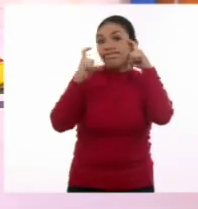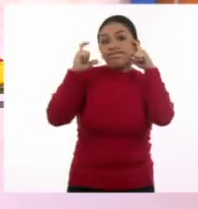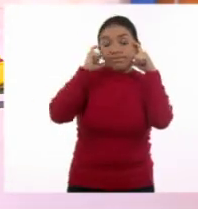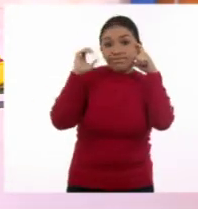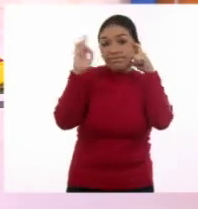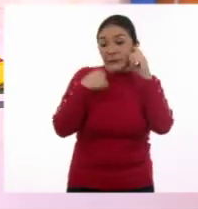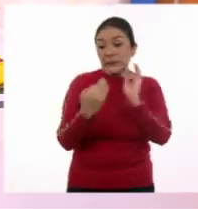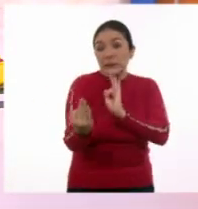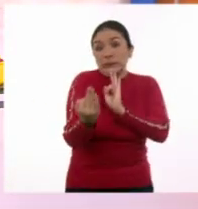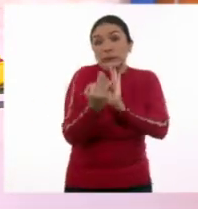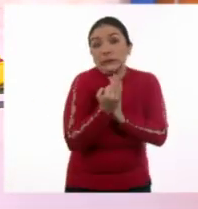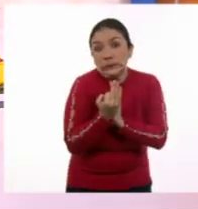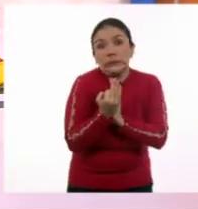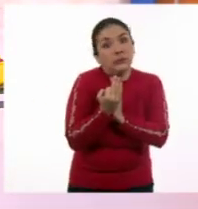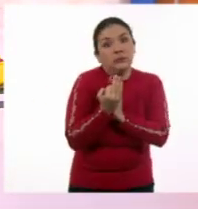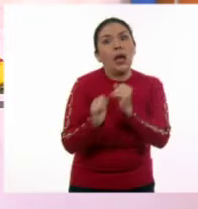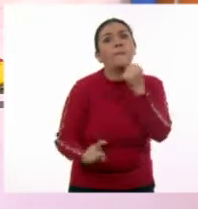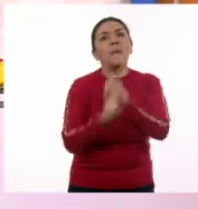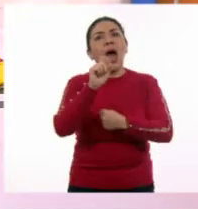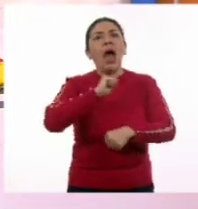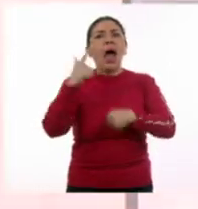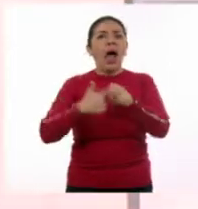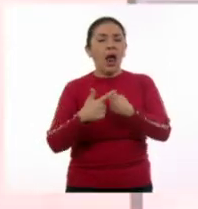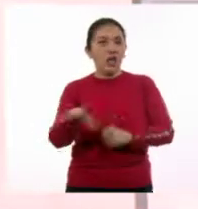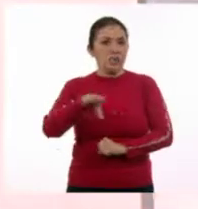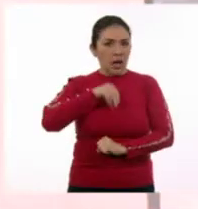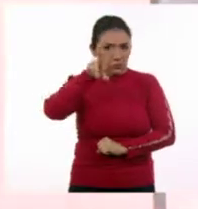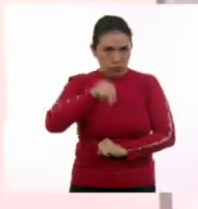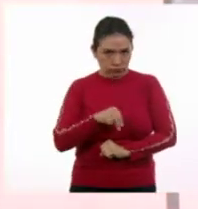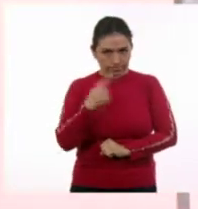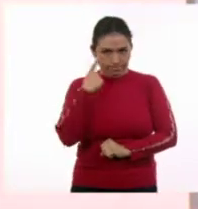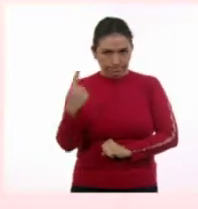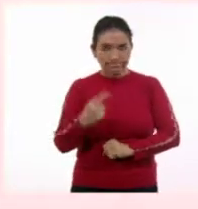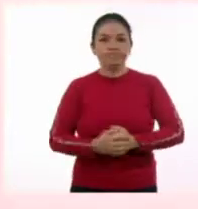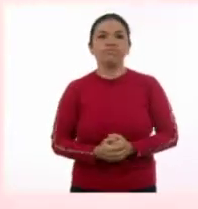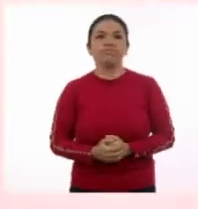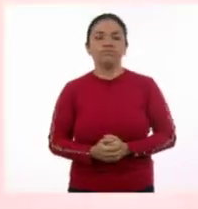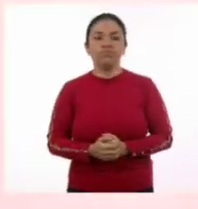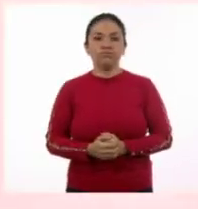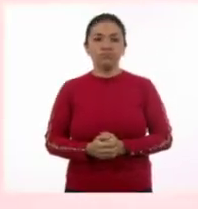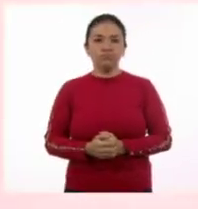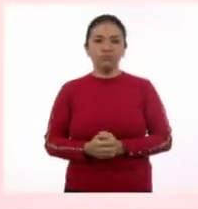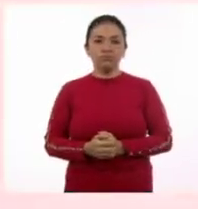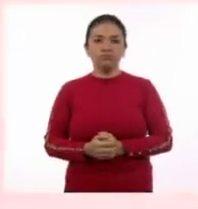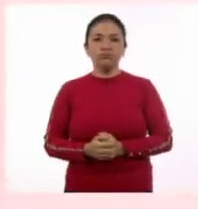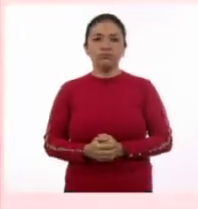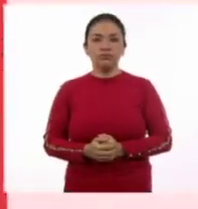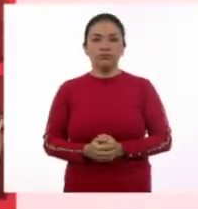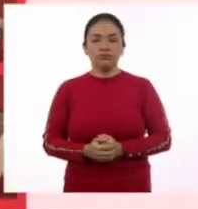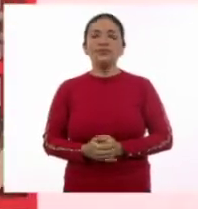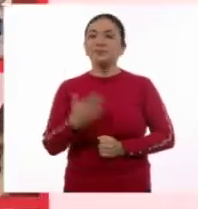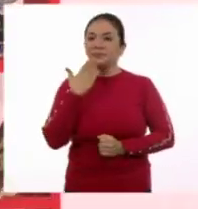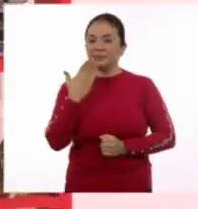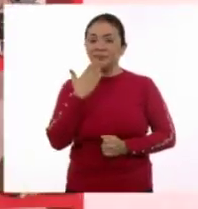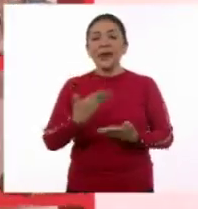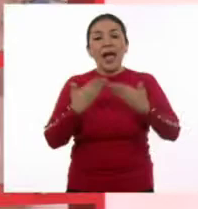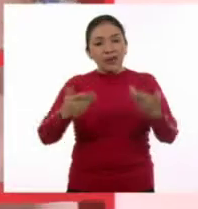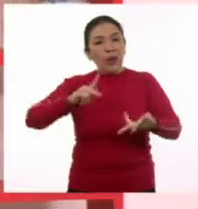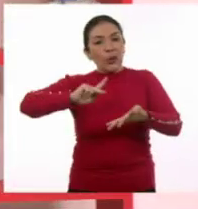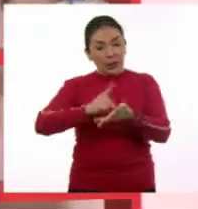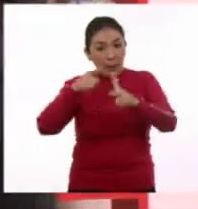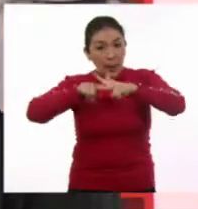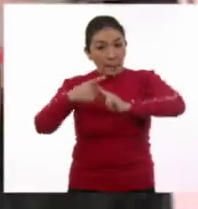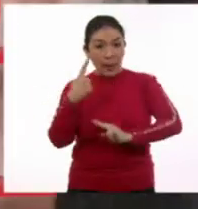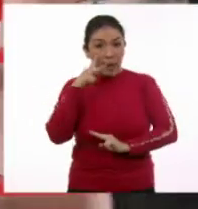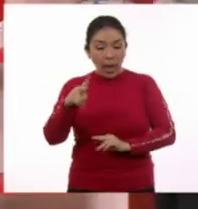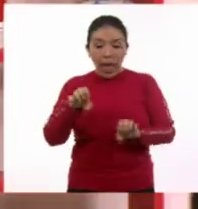si vamos a estar muy cerca no tengamos problemas ni corramos ningún riesgo bueno nuevamente iniciamos